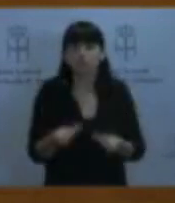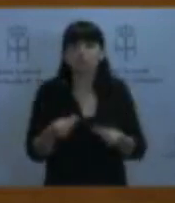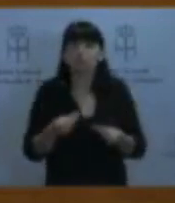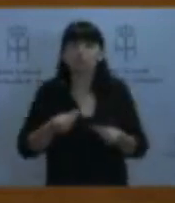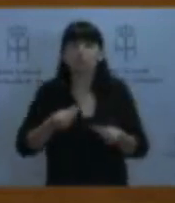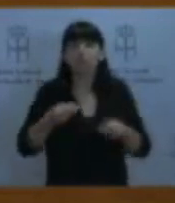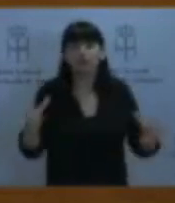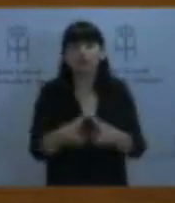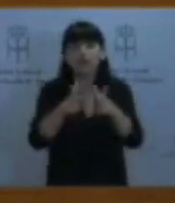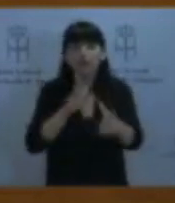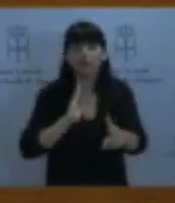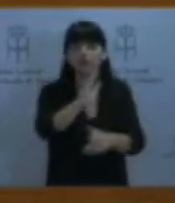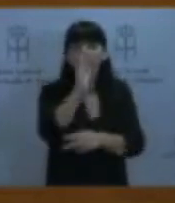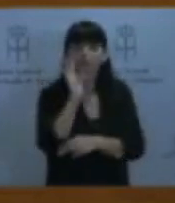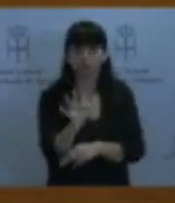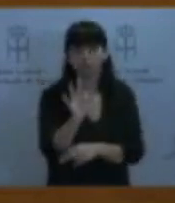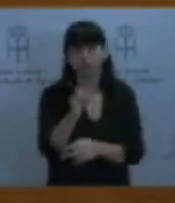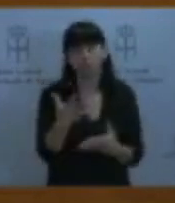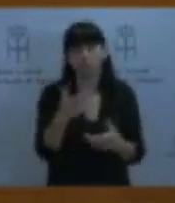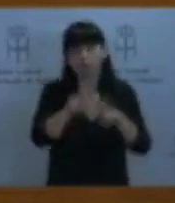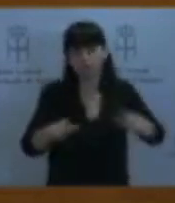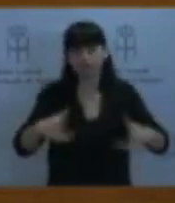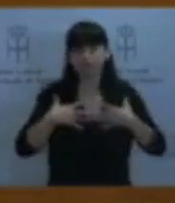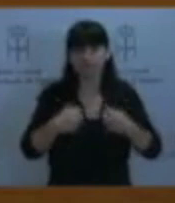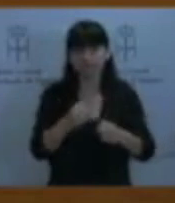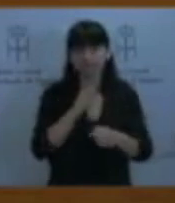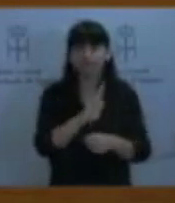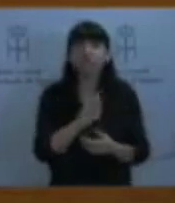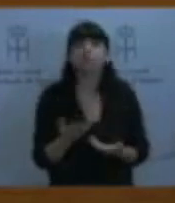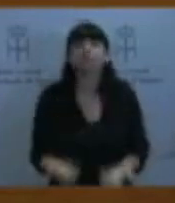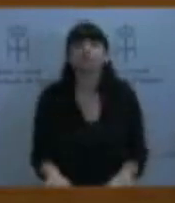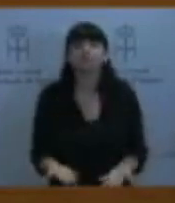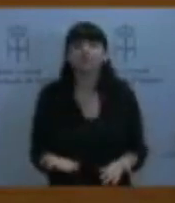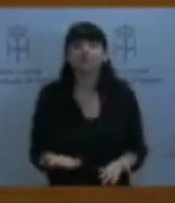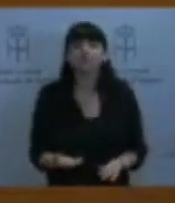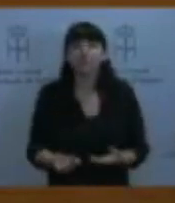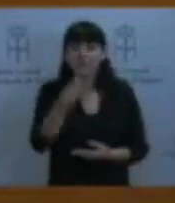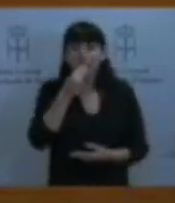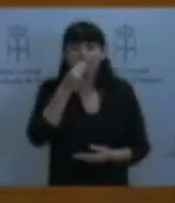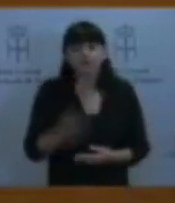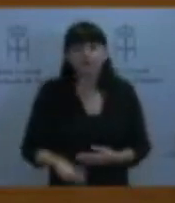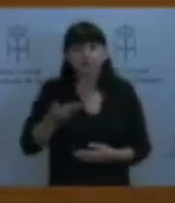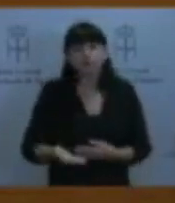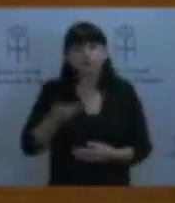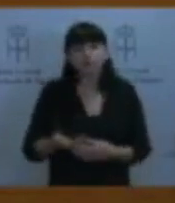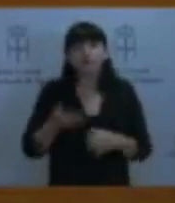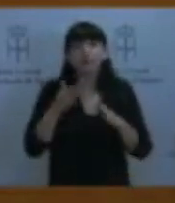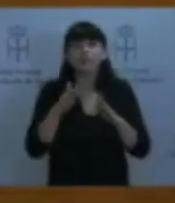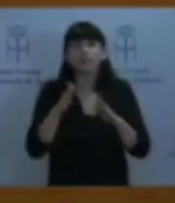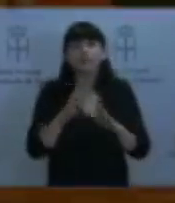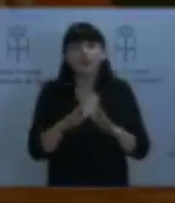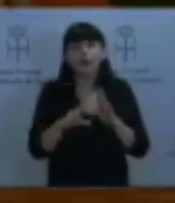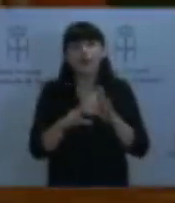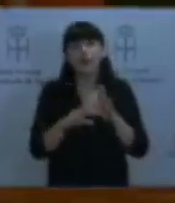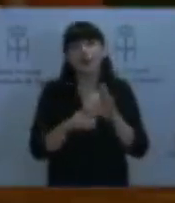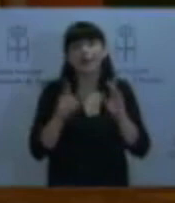positivo e importantísimo sobre nuestra salud. Sin embargo, a pesar de la relevancia de la alimentación para nuestra salud, la disciplina